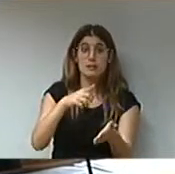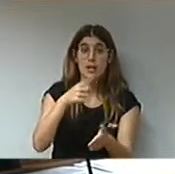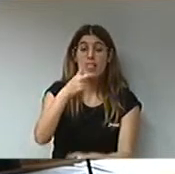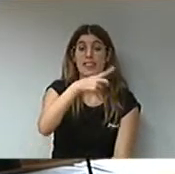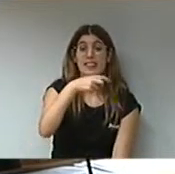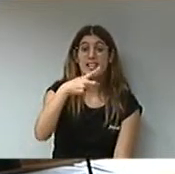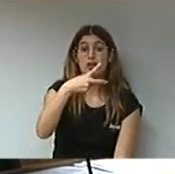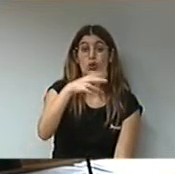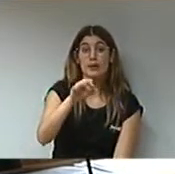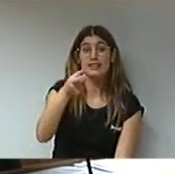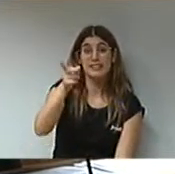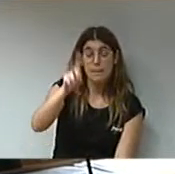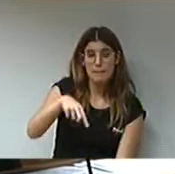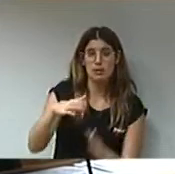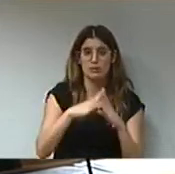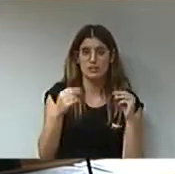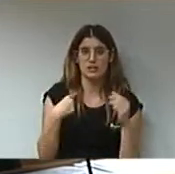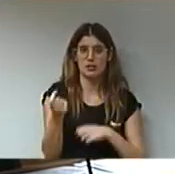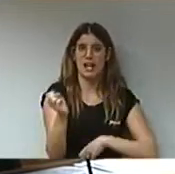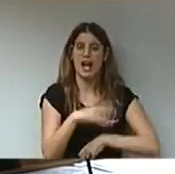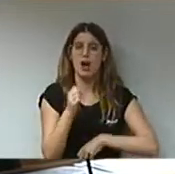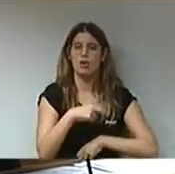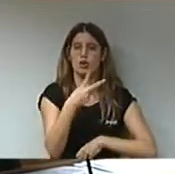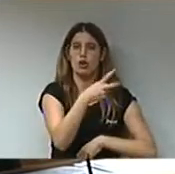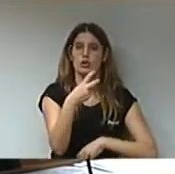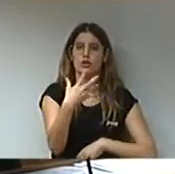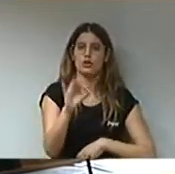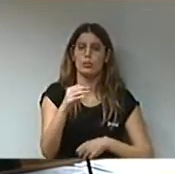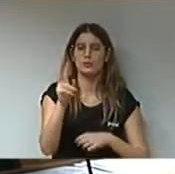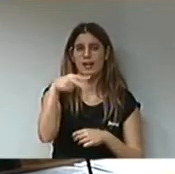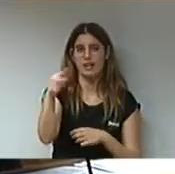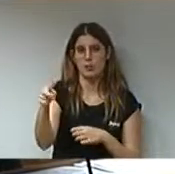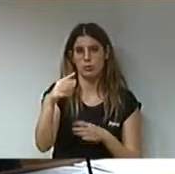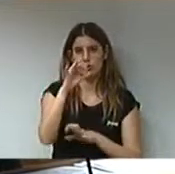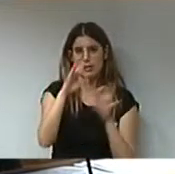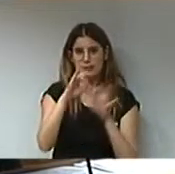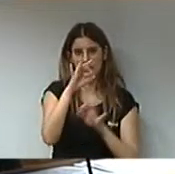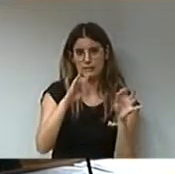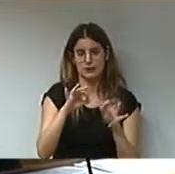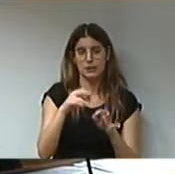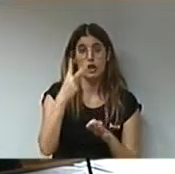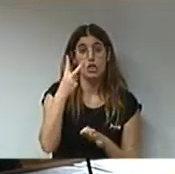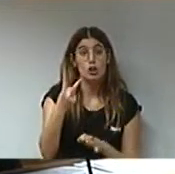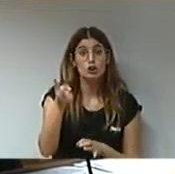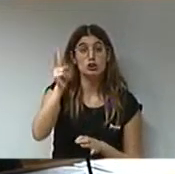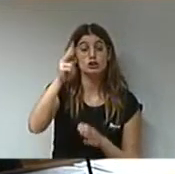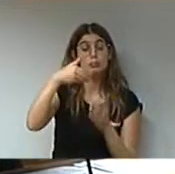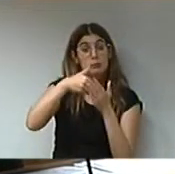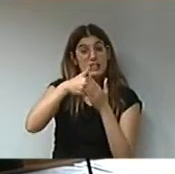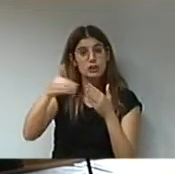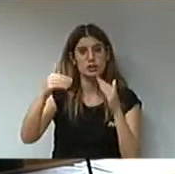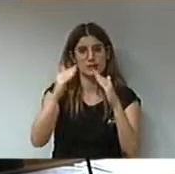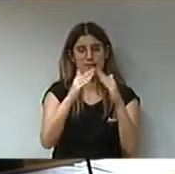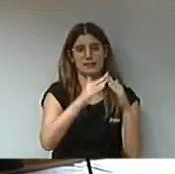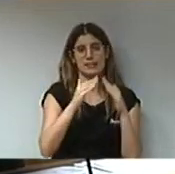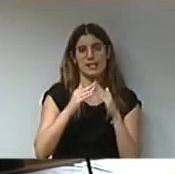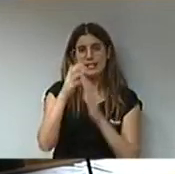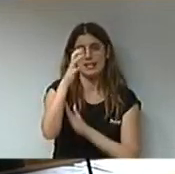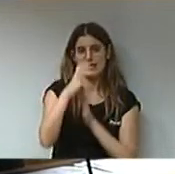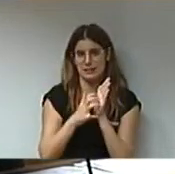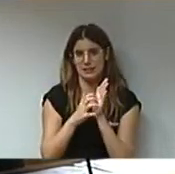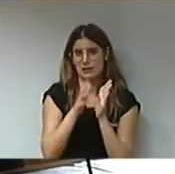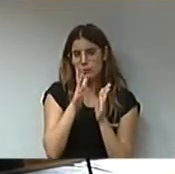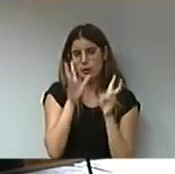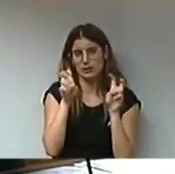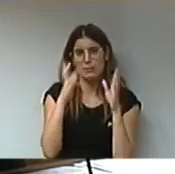120.000 universitarios se ahorran 250 euros de rebaja de las tasas. 2 millones de hogares se benefician de la moratoria del canon de saneamiento,